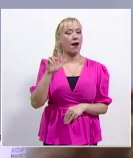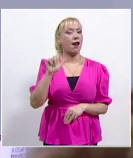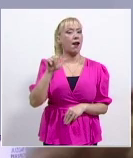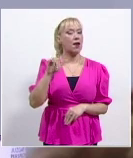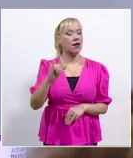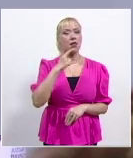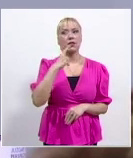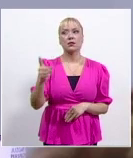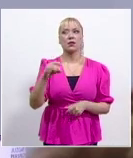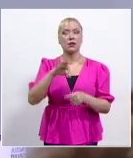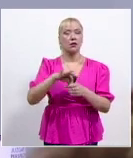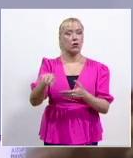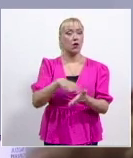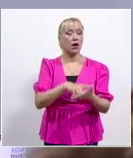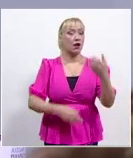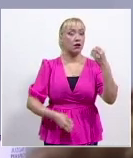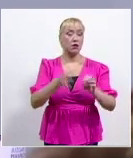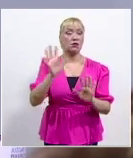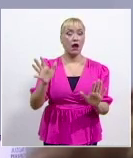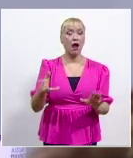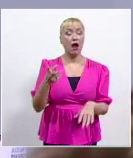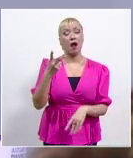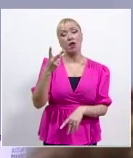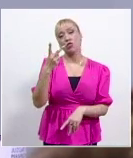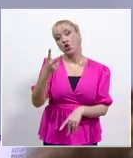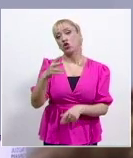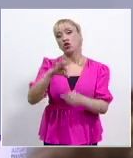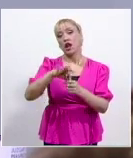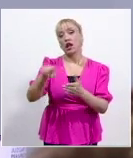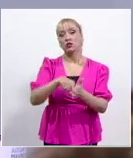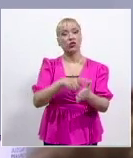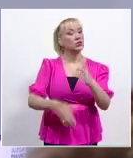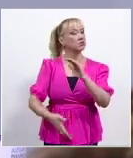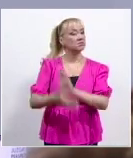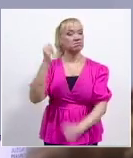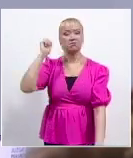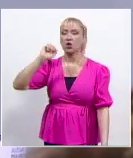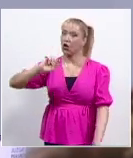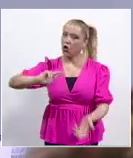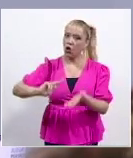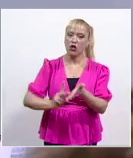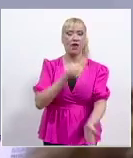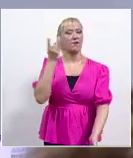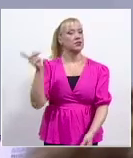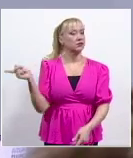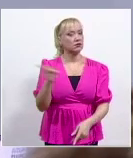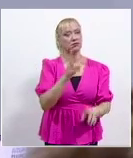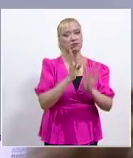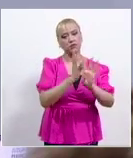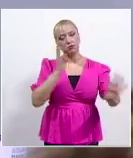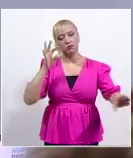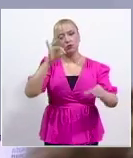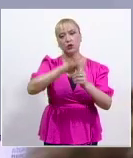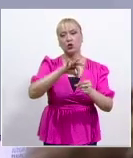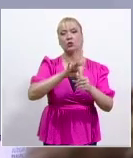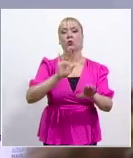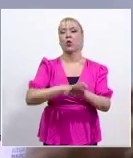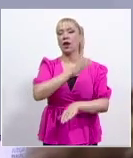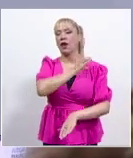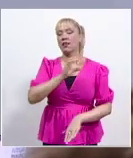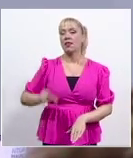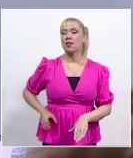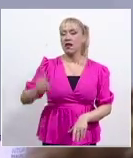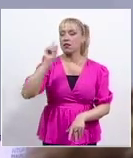Tribunal Electoral anuló ya 2 elecciones municipales por violencia política de género en contra de